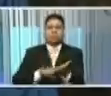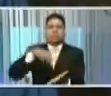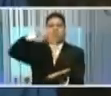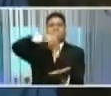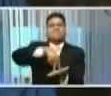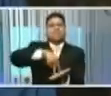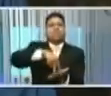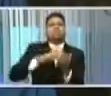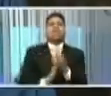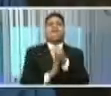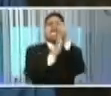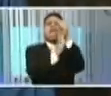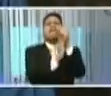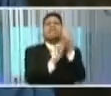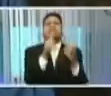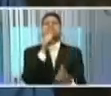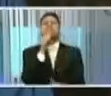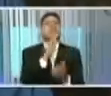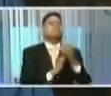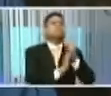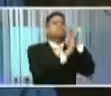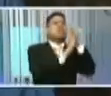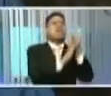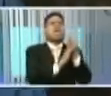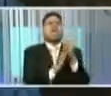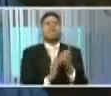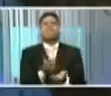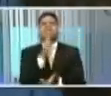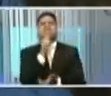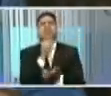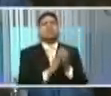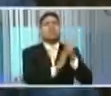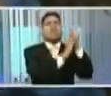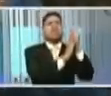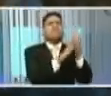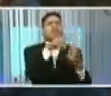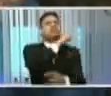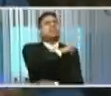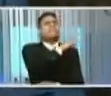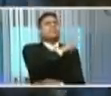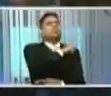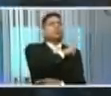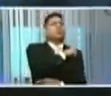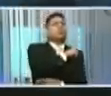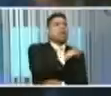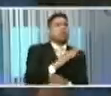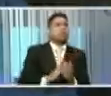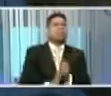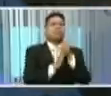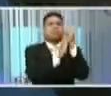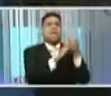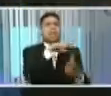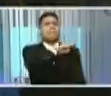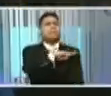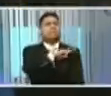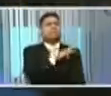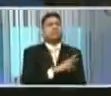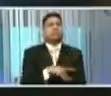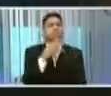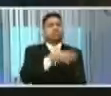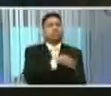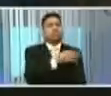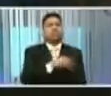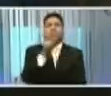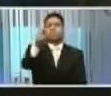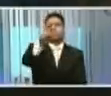los jefes y jefas de todas las misiones, los que tienen la responsabilidad de presidir las misiones socialistas. Aquí